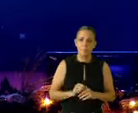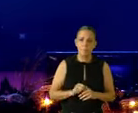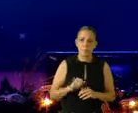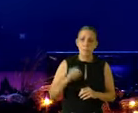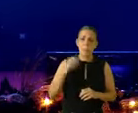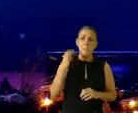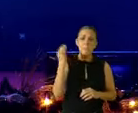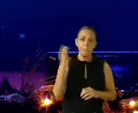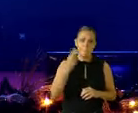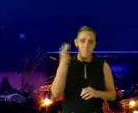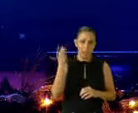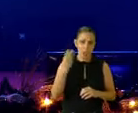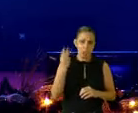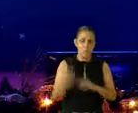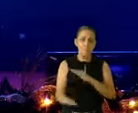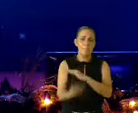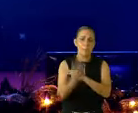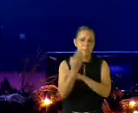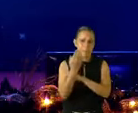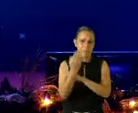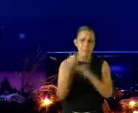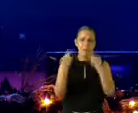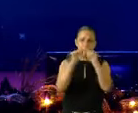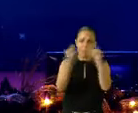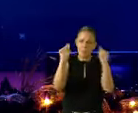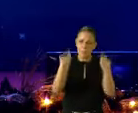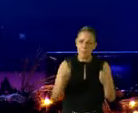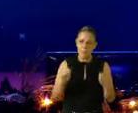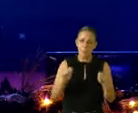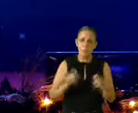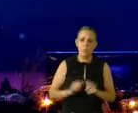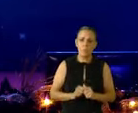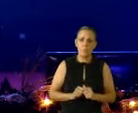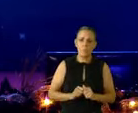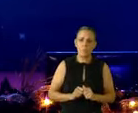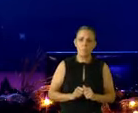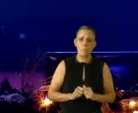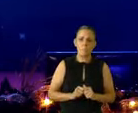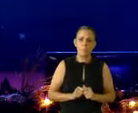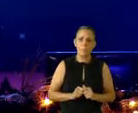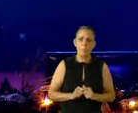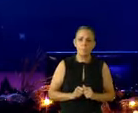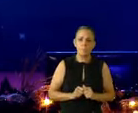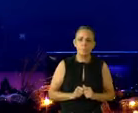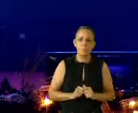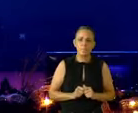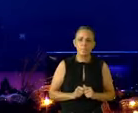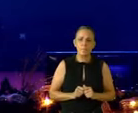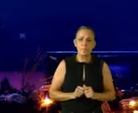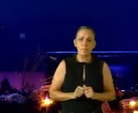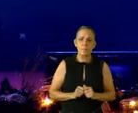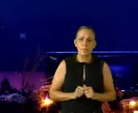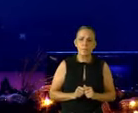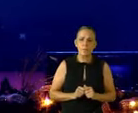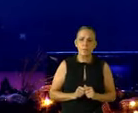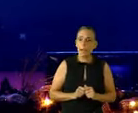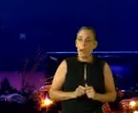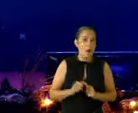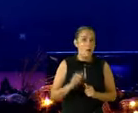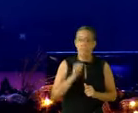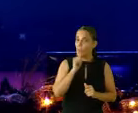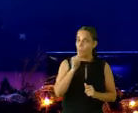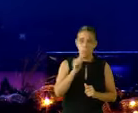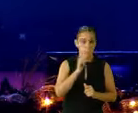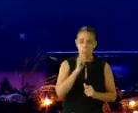hay tabernáculo. No sé quién estará esta mañana de miércoles en el tabernáculo. No hay receso. Ah, tú.